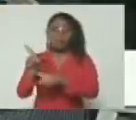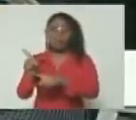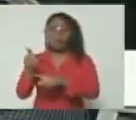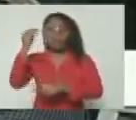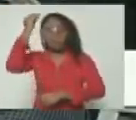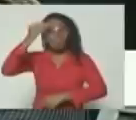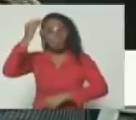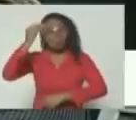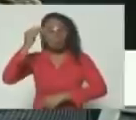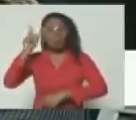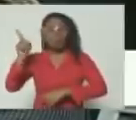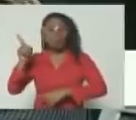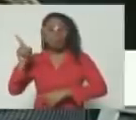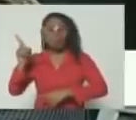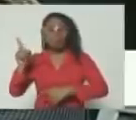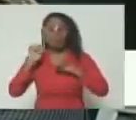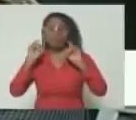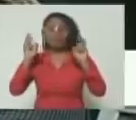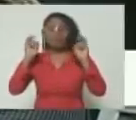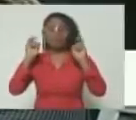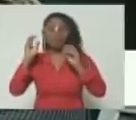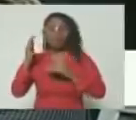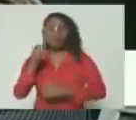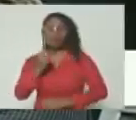su complejo de superioridad